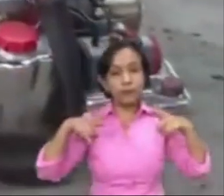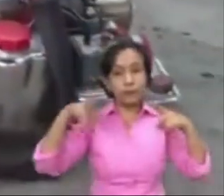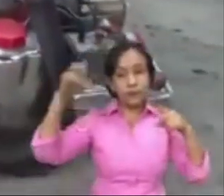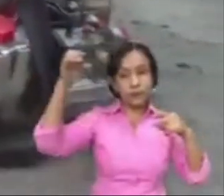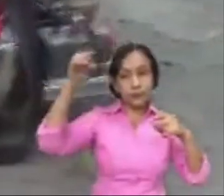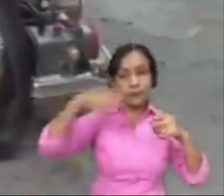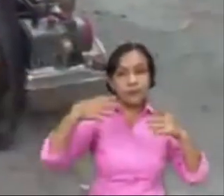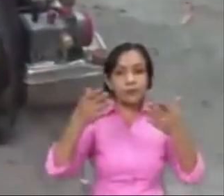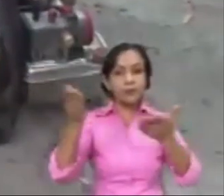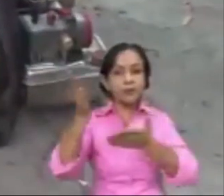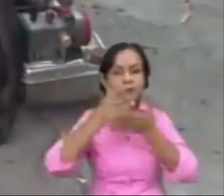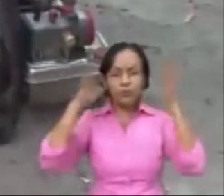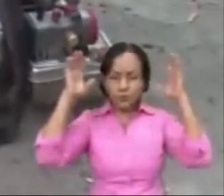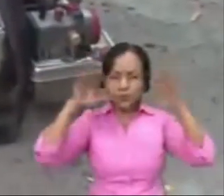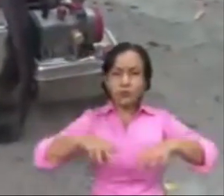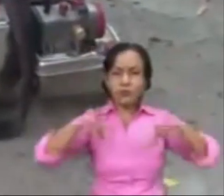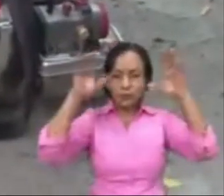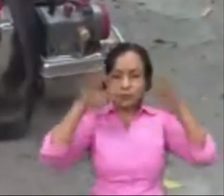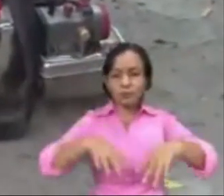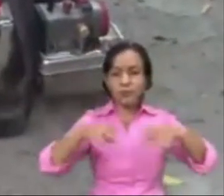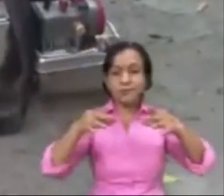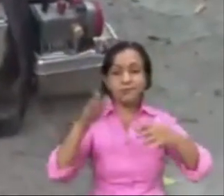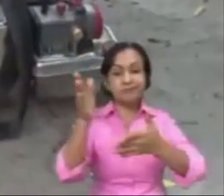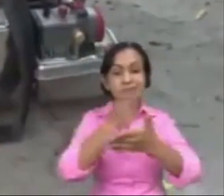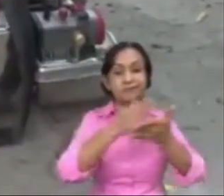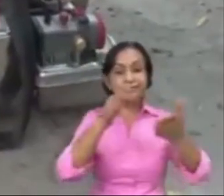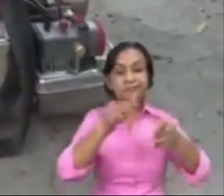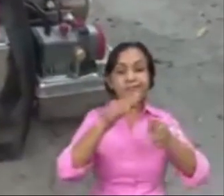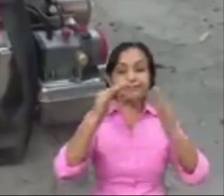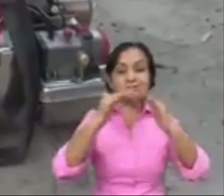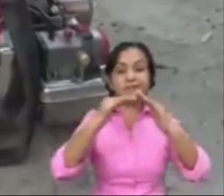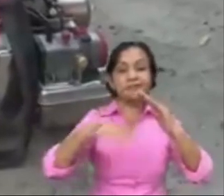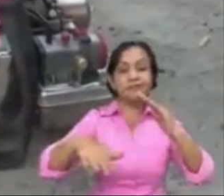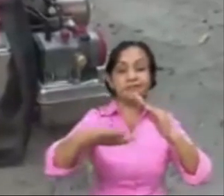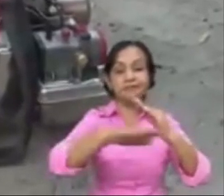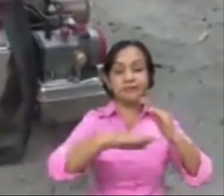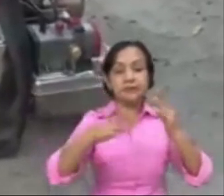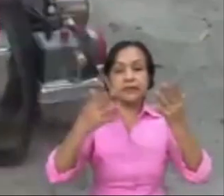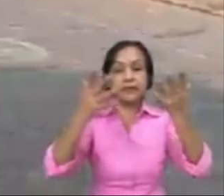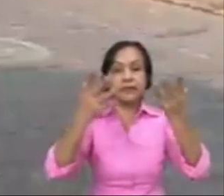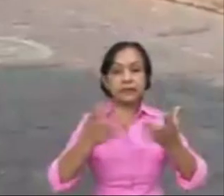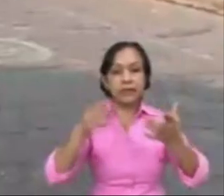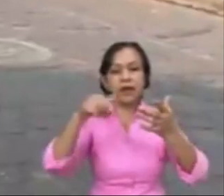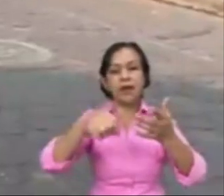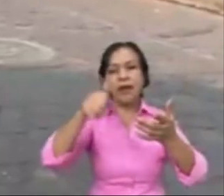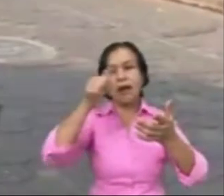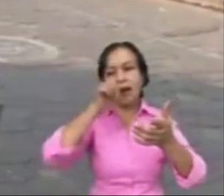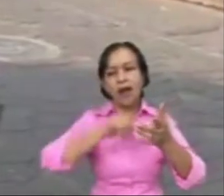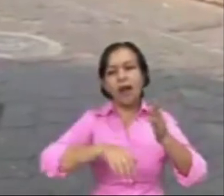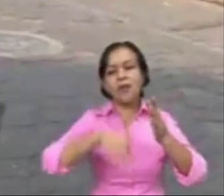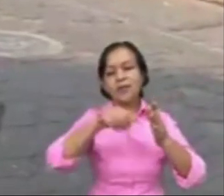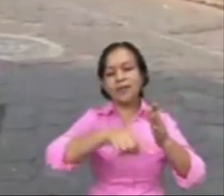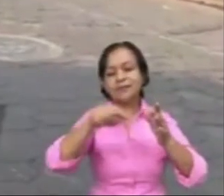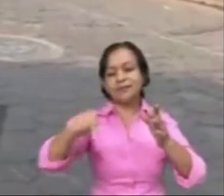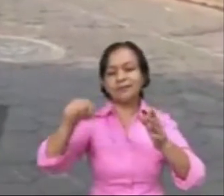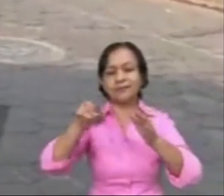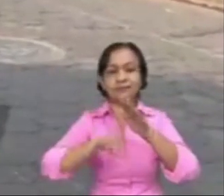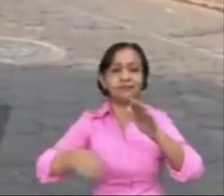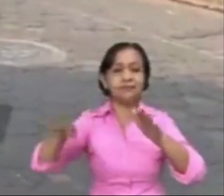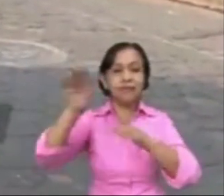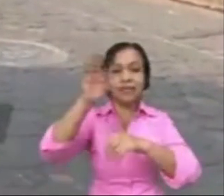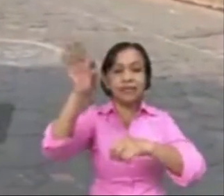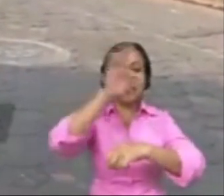moscas. Una de las medidas, yo les decía antes, más efectiva para muchas enfermedades es el lavado de manos